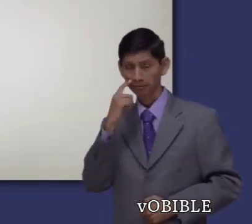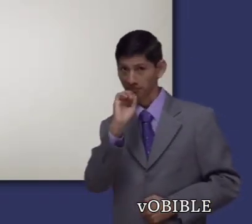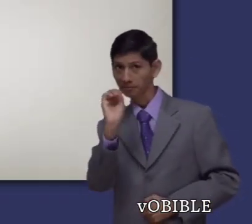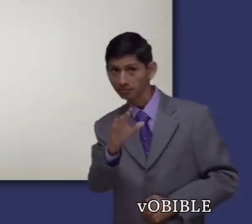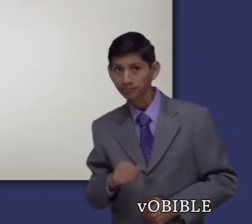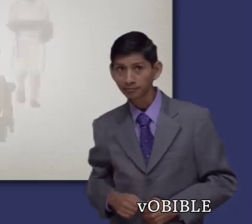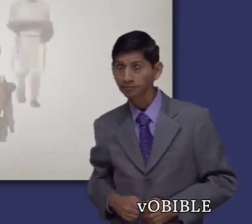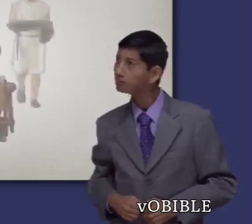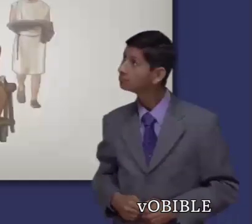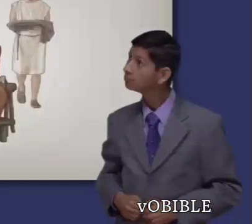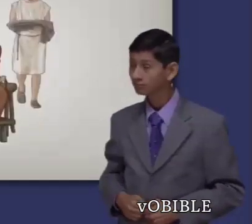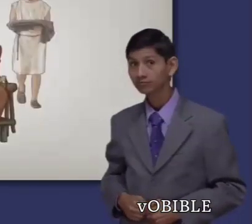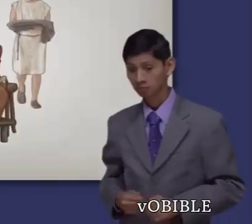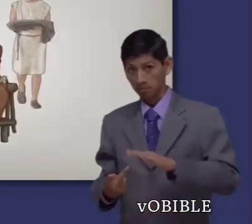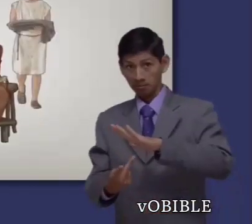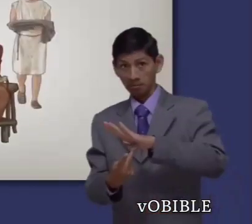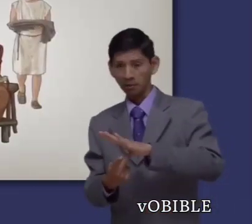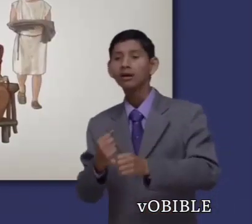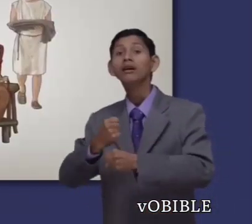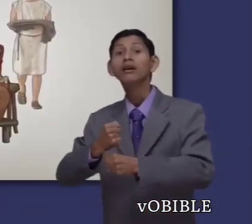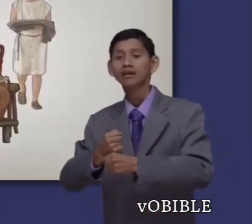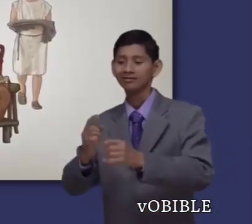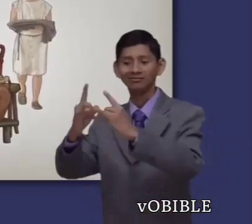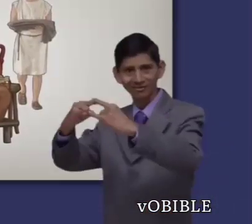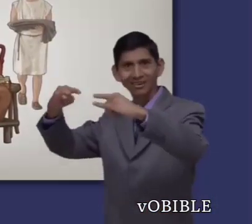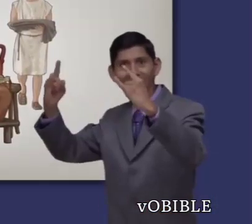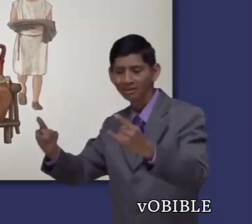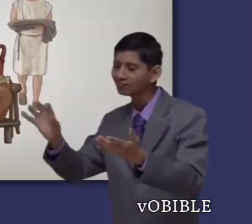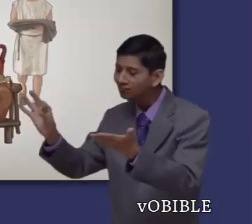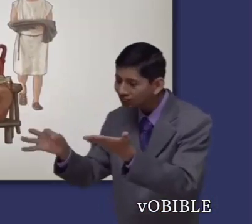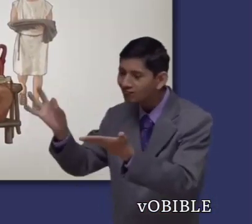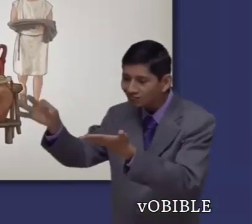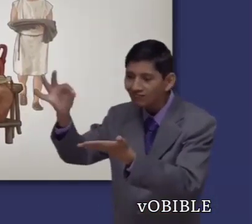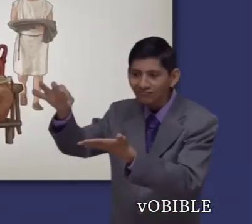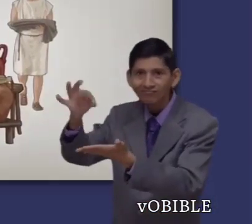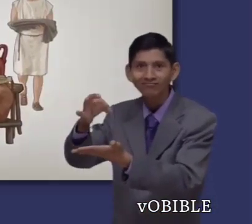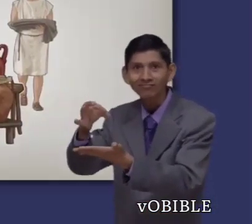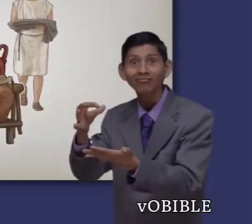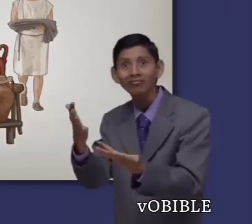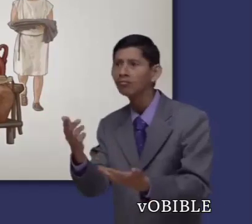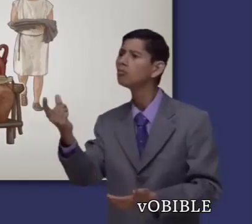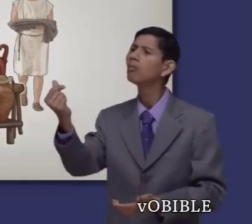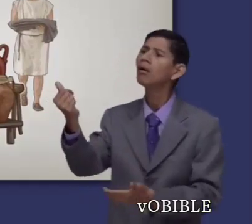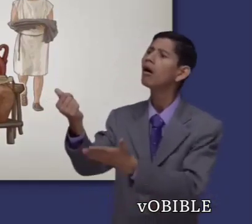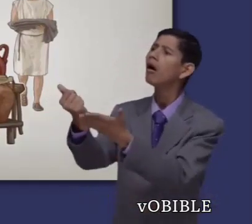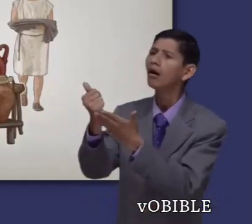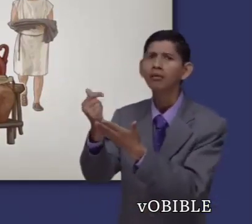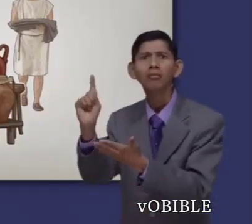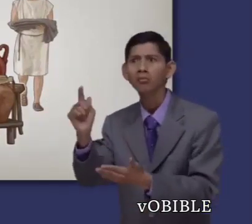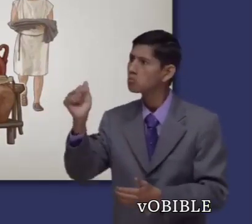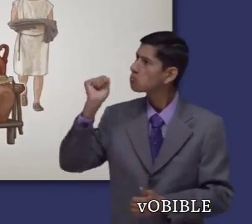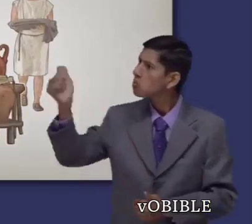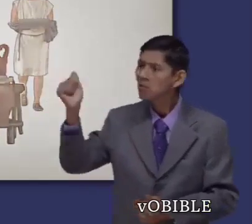¿Lo sabía? El oficio del apóstol Pablo era hacer tiendas de campaña. Es probable que así cubriera sus gastos en